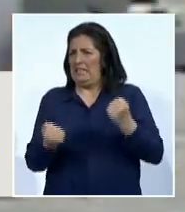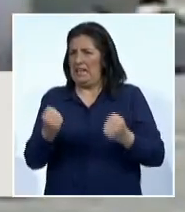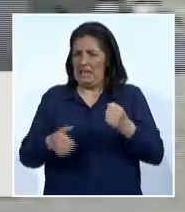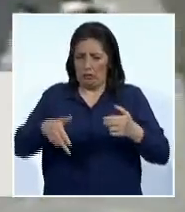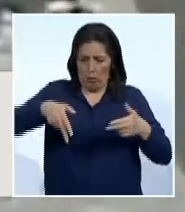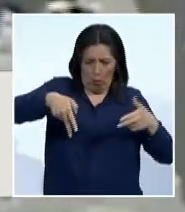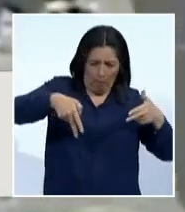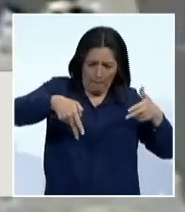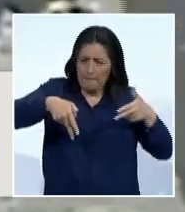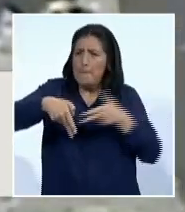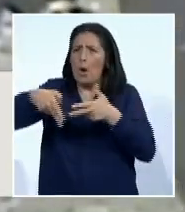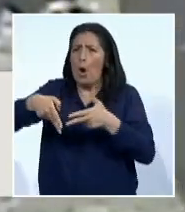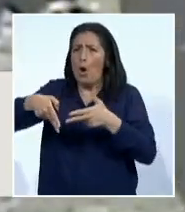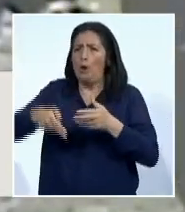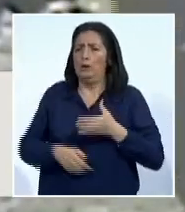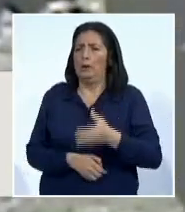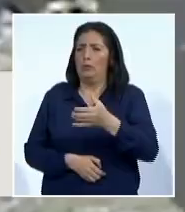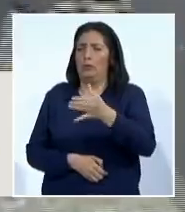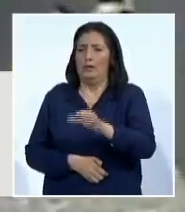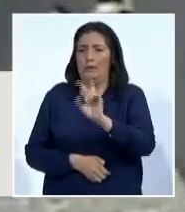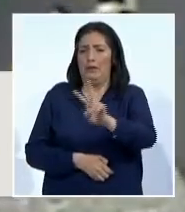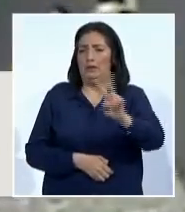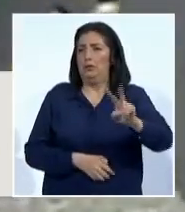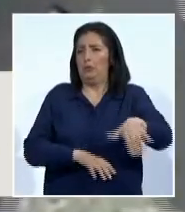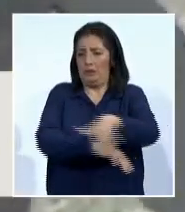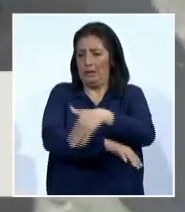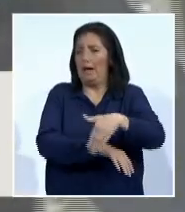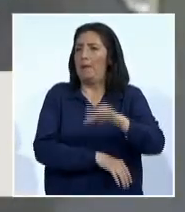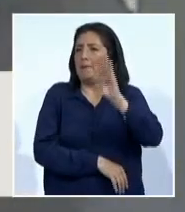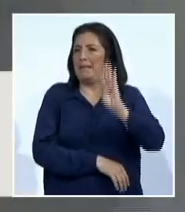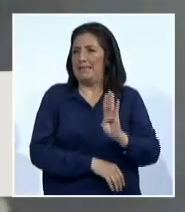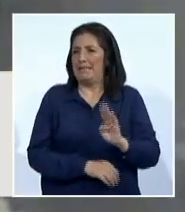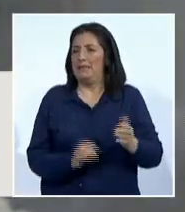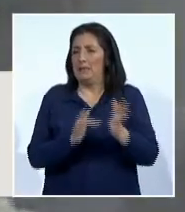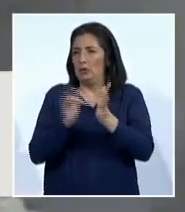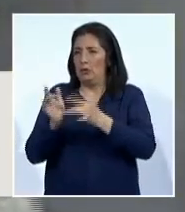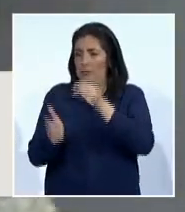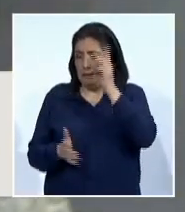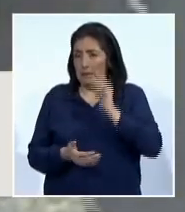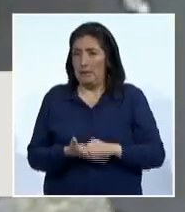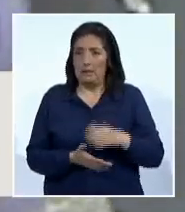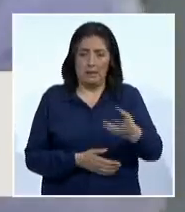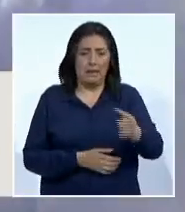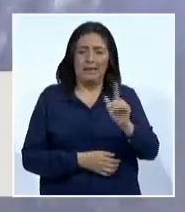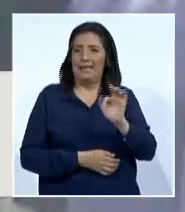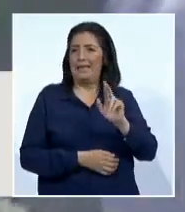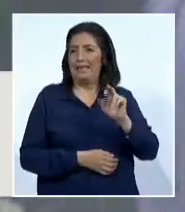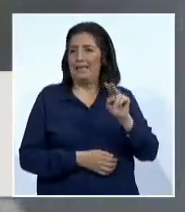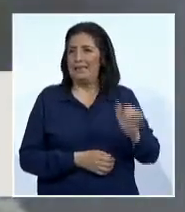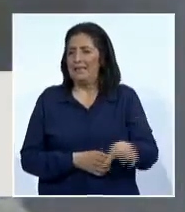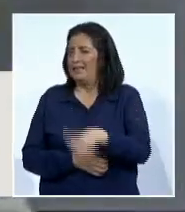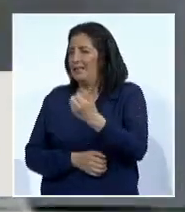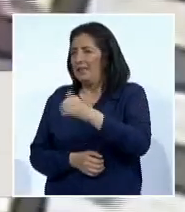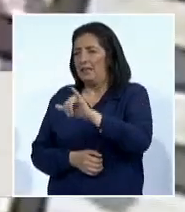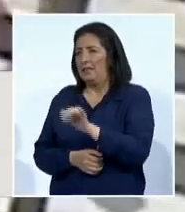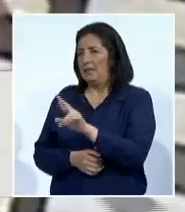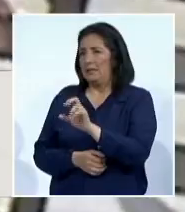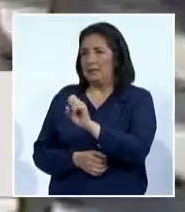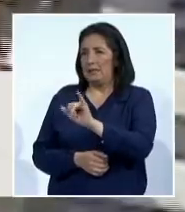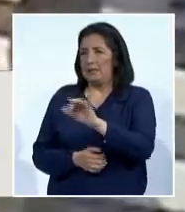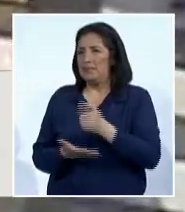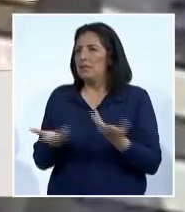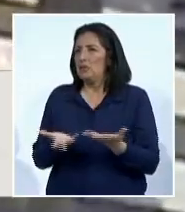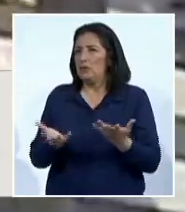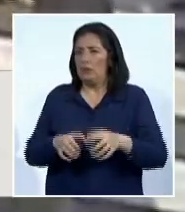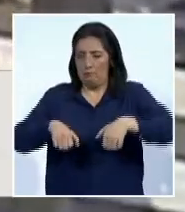de la cuadra 22 de la avenida Brasil en Jesús María. Karini Panama Mendoza y Jersey Candiote Mamani iban a bordo